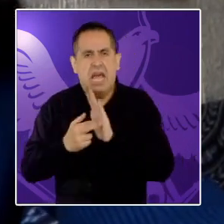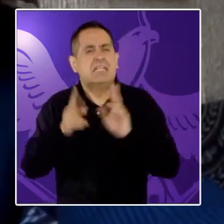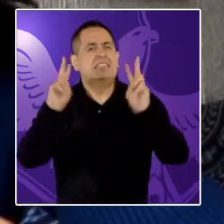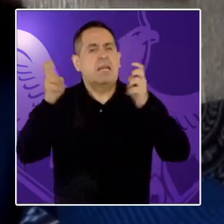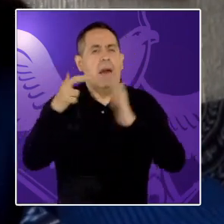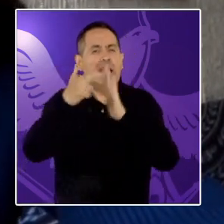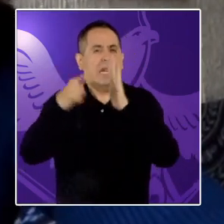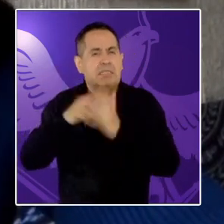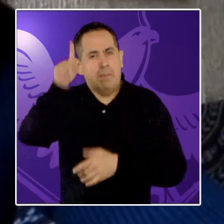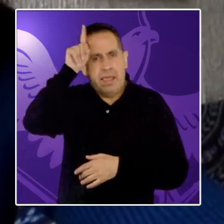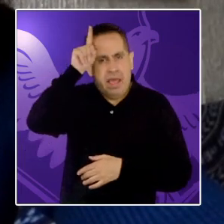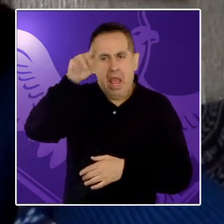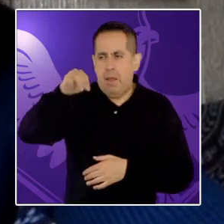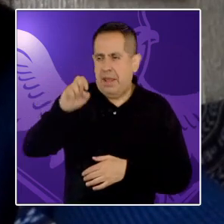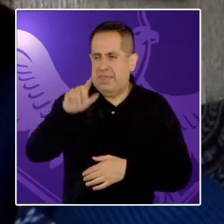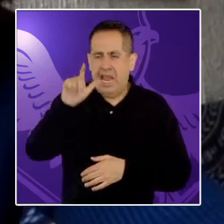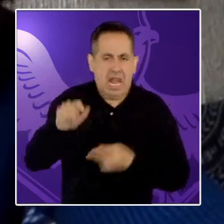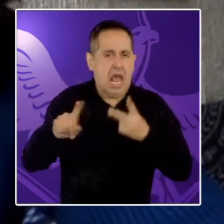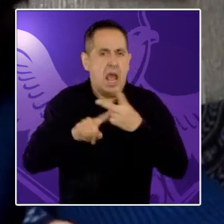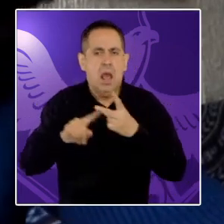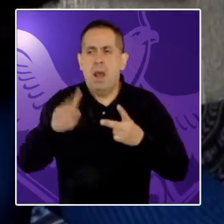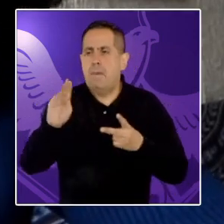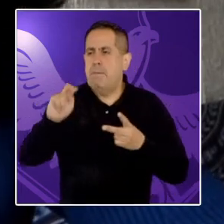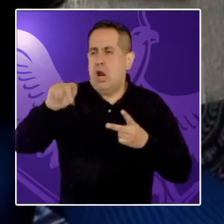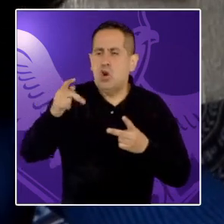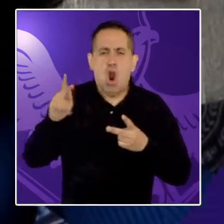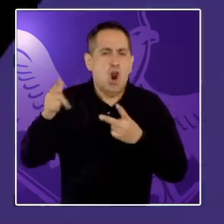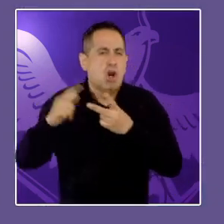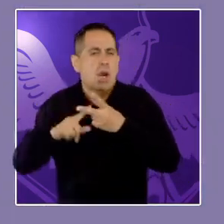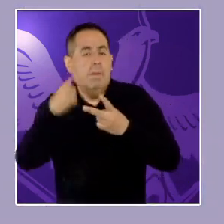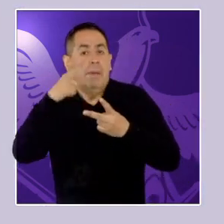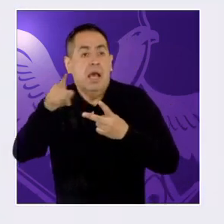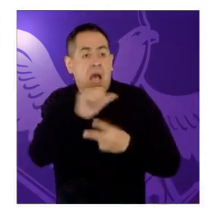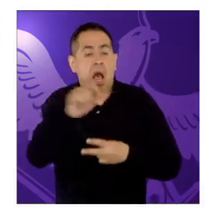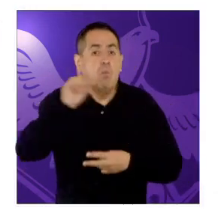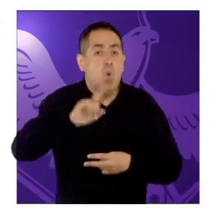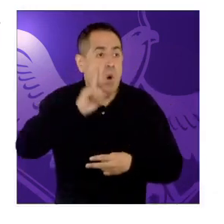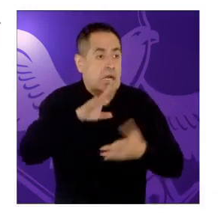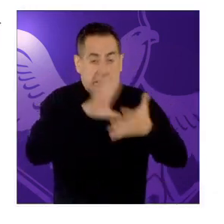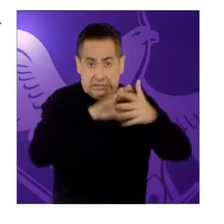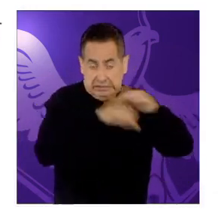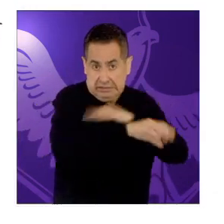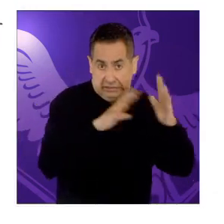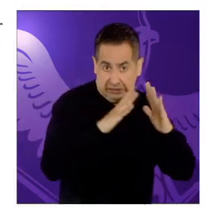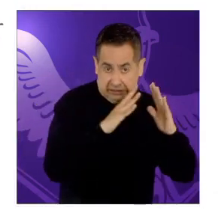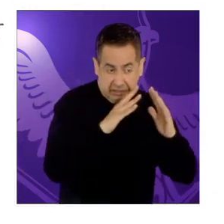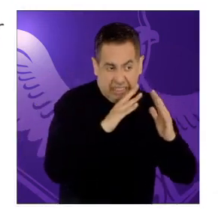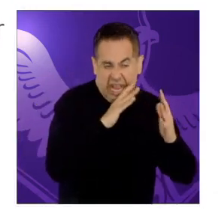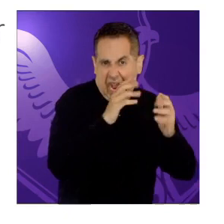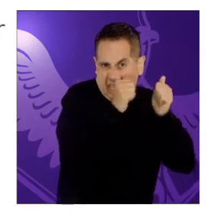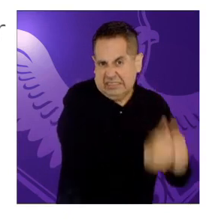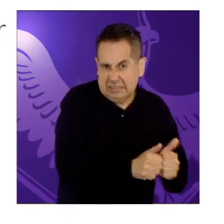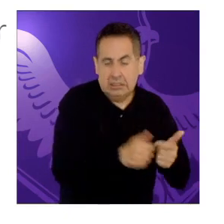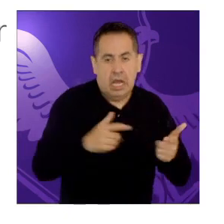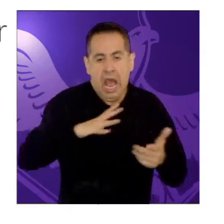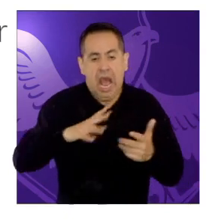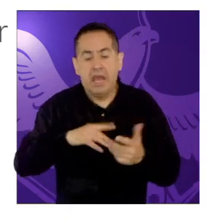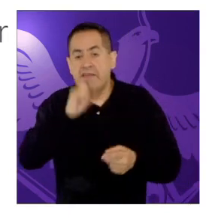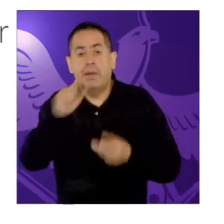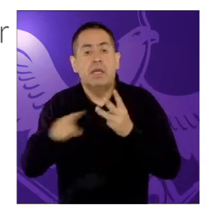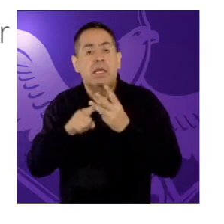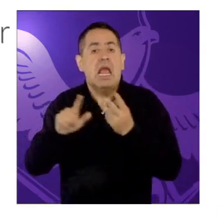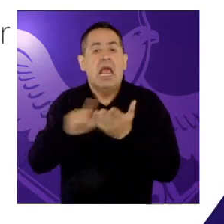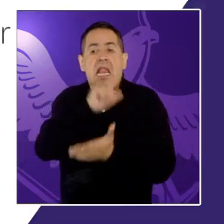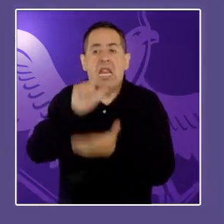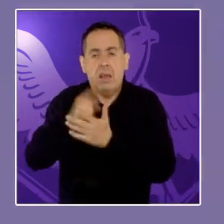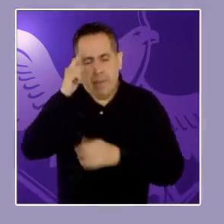reclusos, conocidas como las reglas Nelson Mandela, las reglas de Van Gogh, que contemplan medidas específicas para las mujeres privadas de la libertad, y